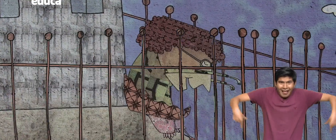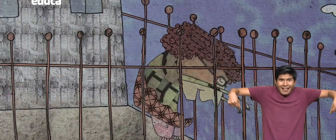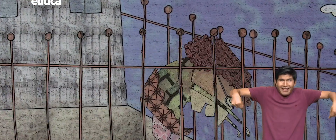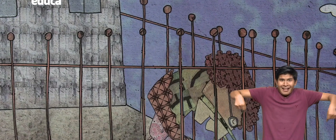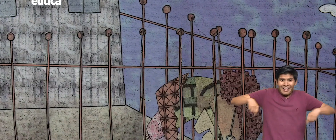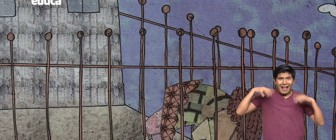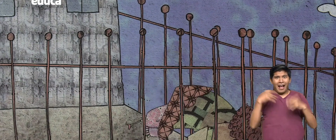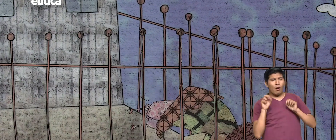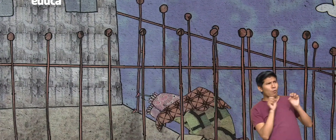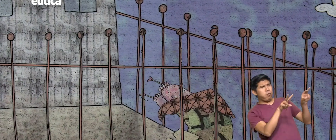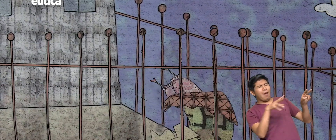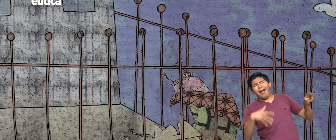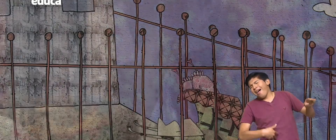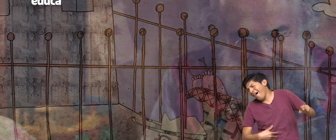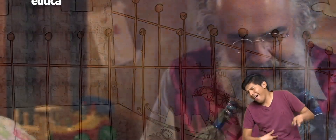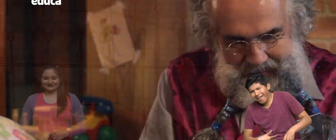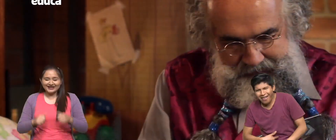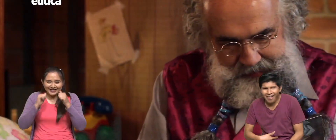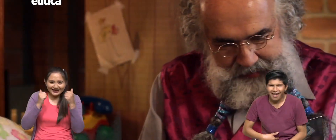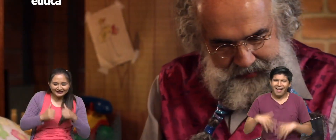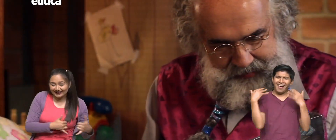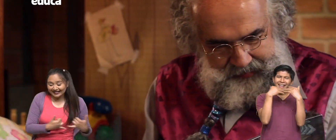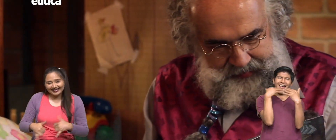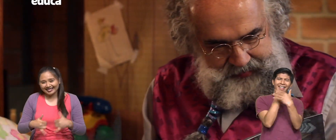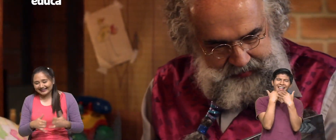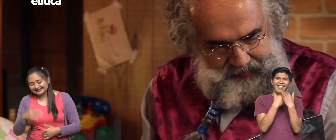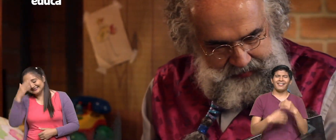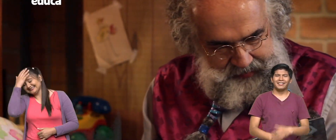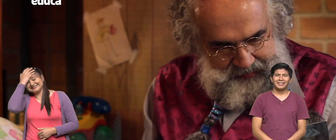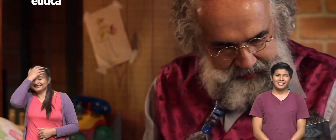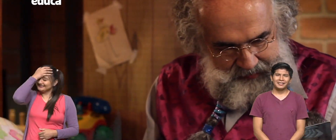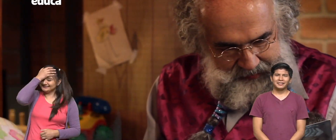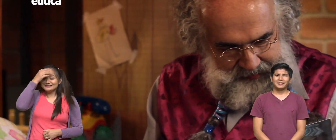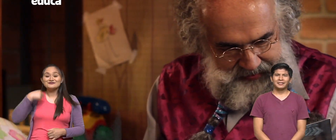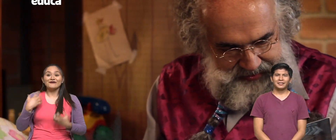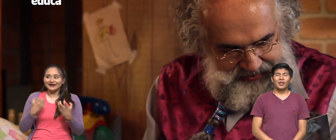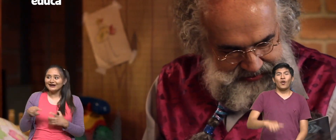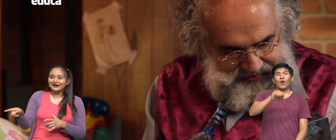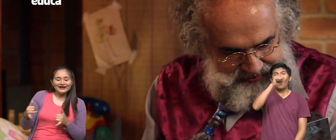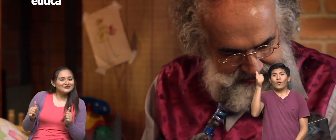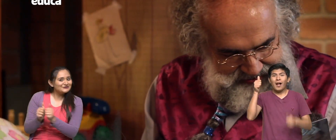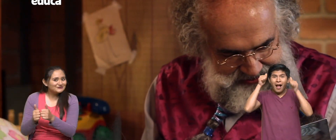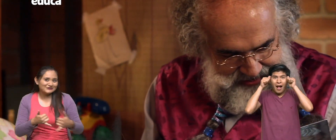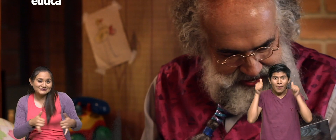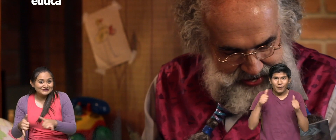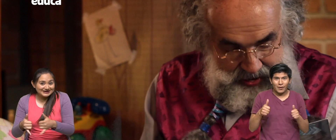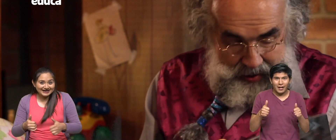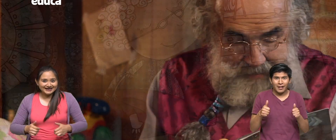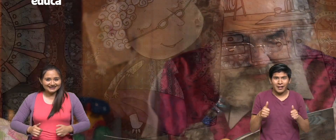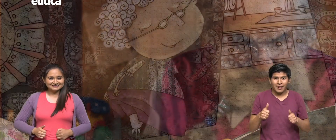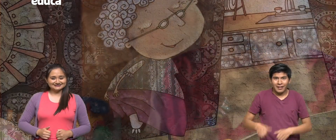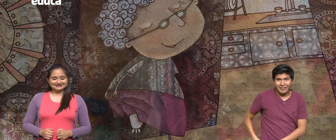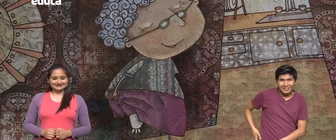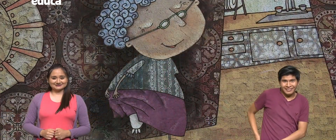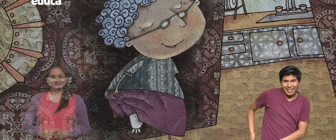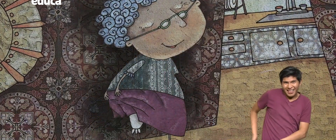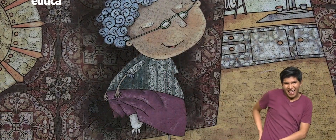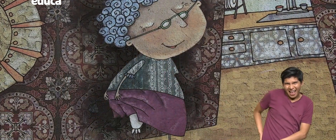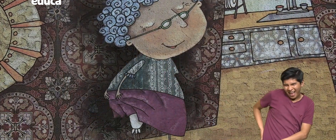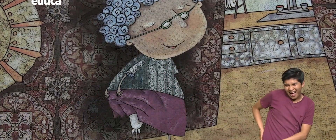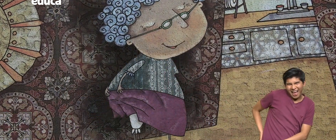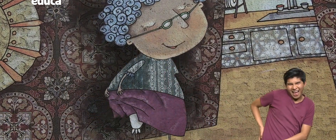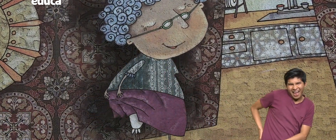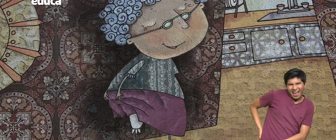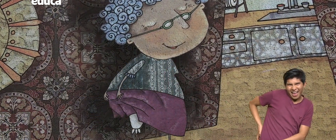muestra los calzonarios de encaje. ¡Qué abuelas más juguetonas, papu! ¡Quiero jugar con ellas! Mientras la